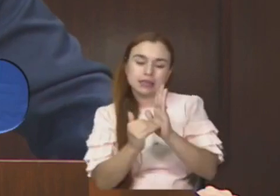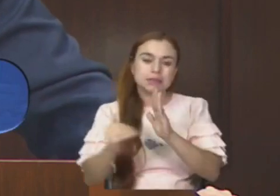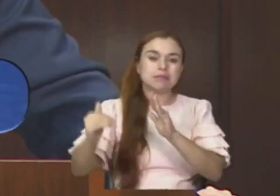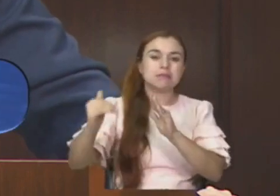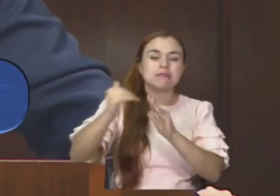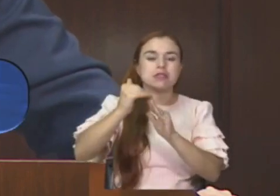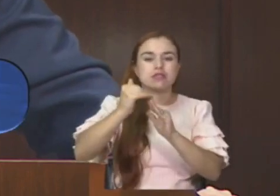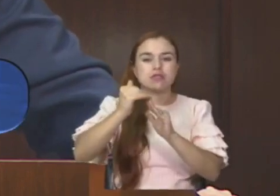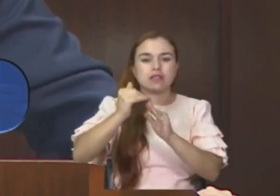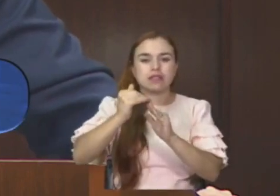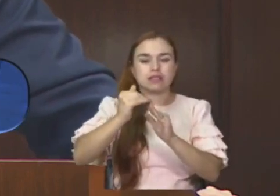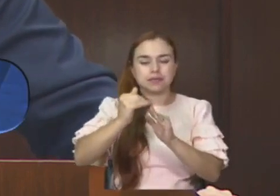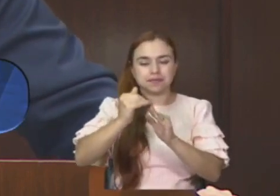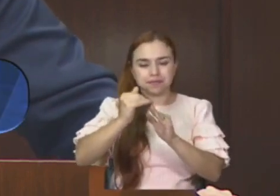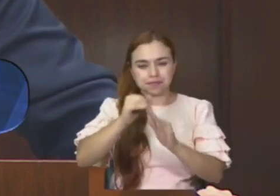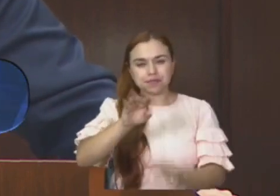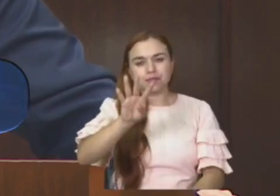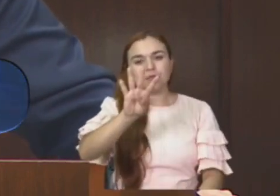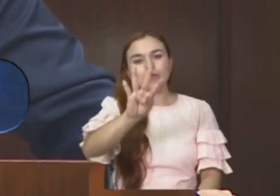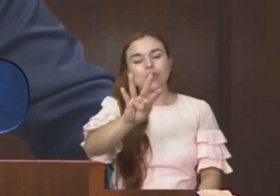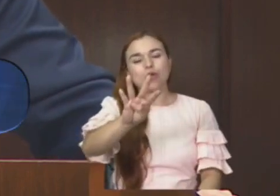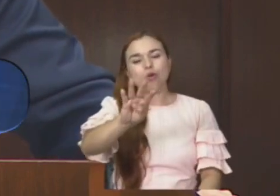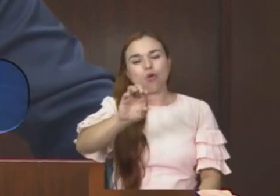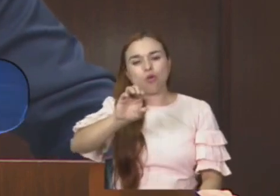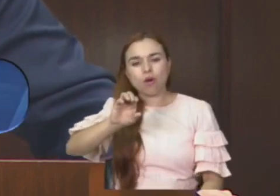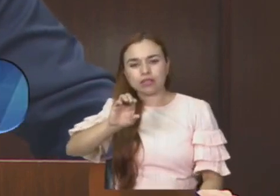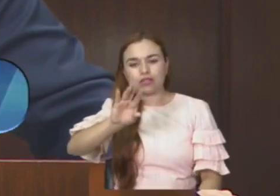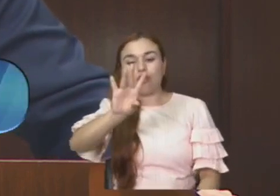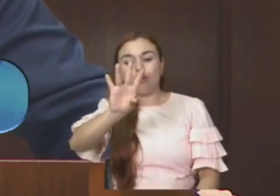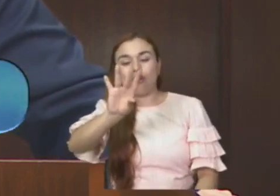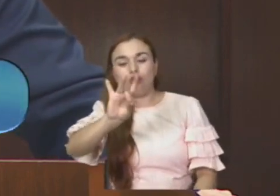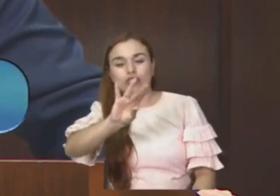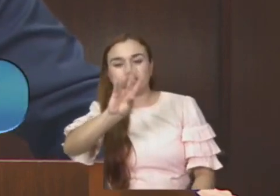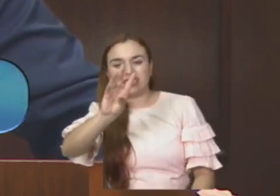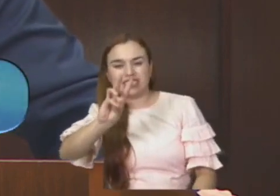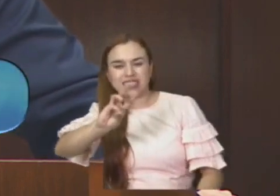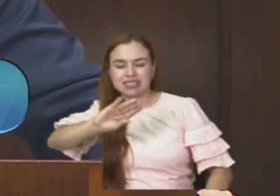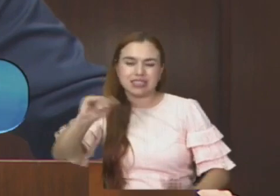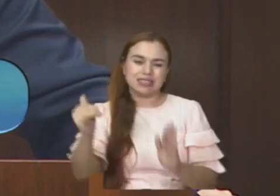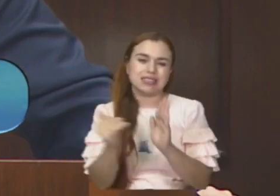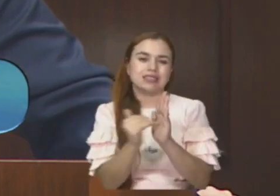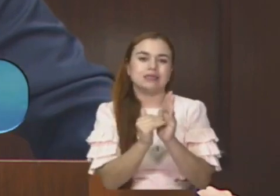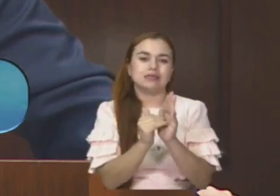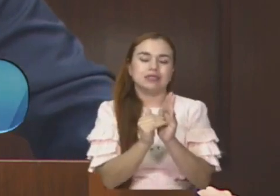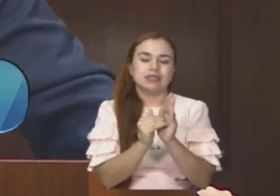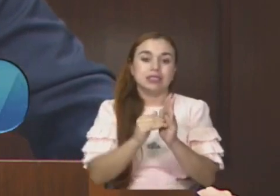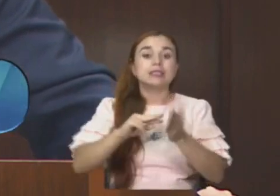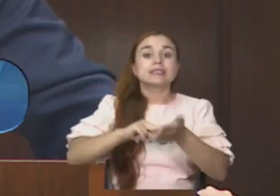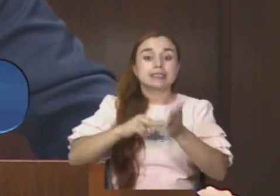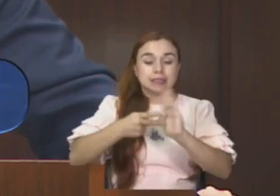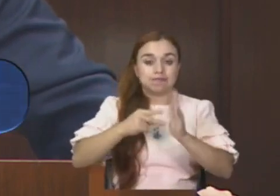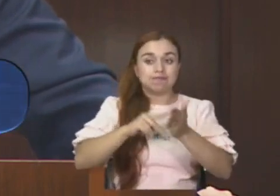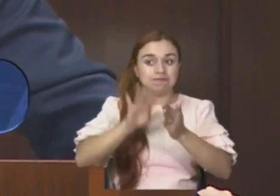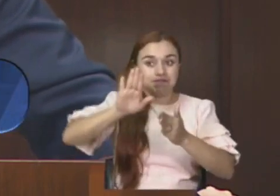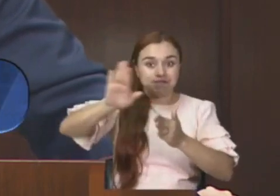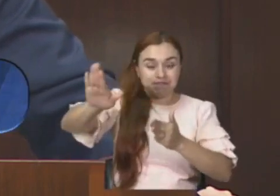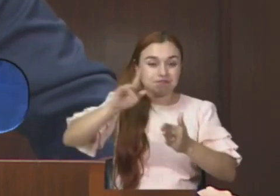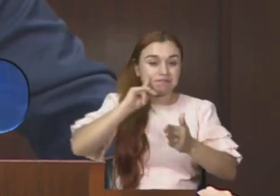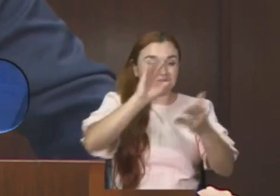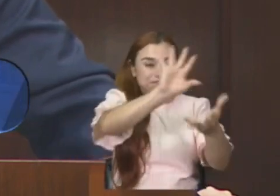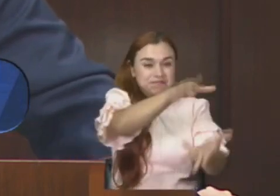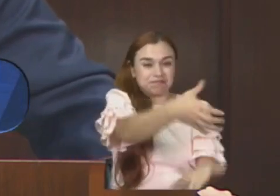76.484.000 balboas en concepto de regalías correspondiente por la extracción del concentrado de cobre